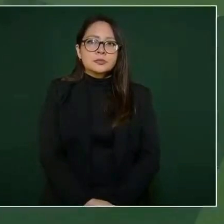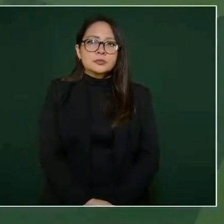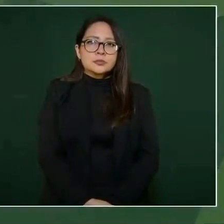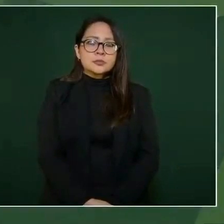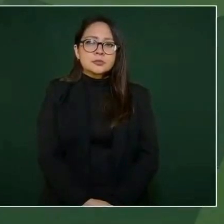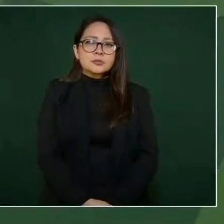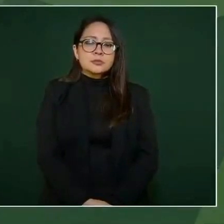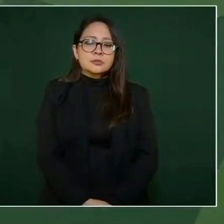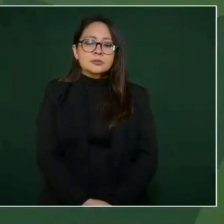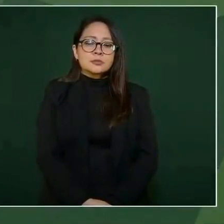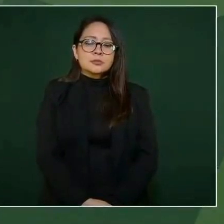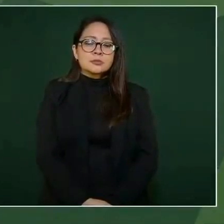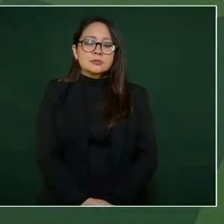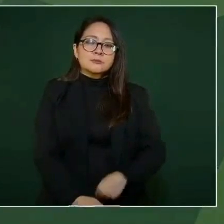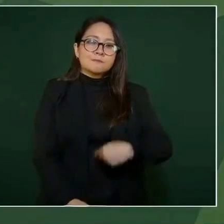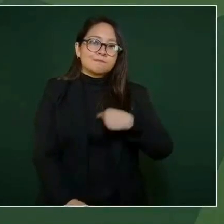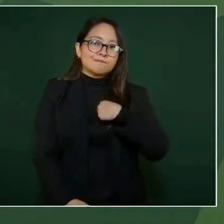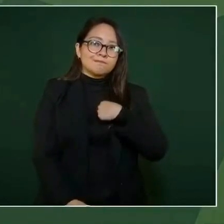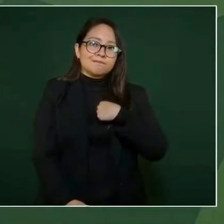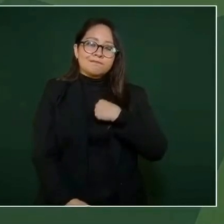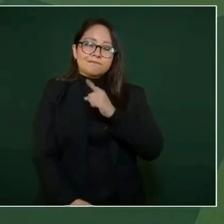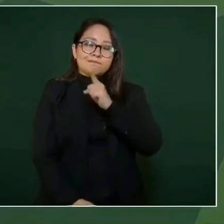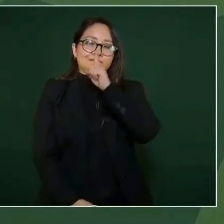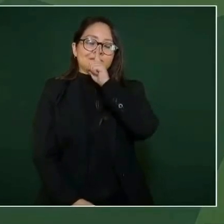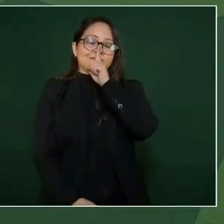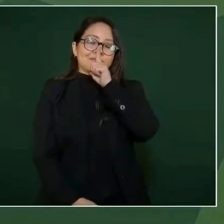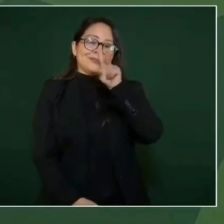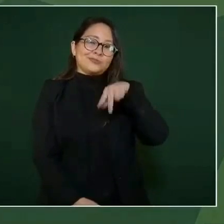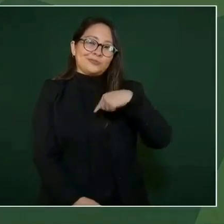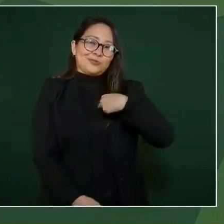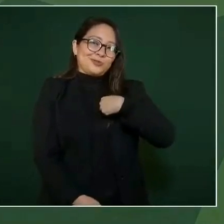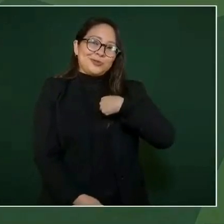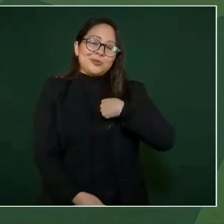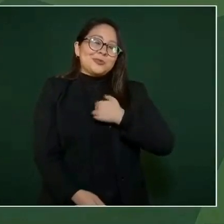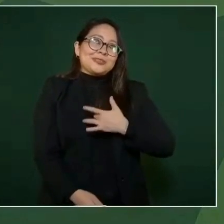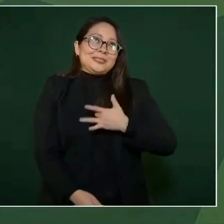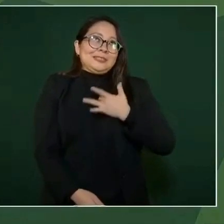No hablo porque yo soy veracruzano, ya lo saben ustedes,